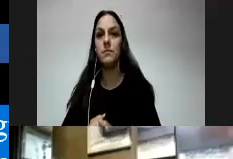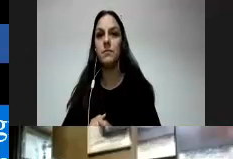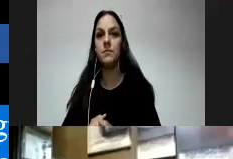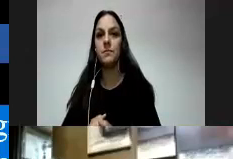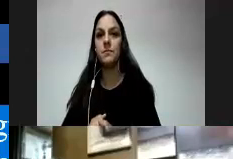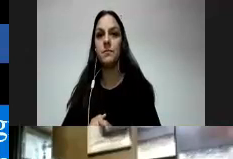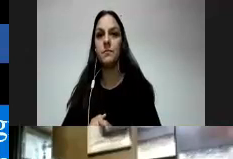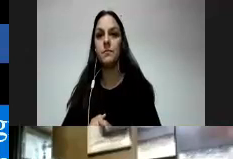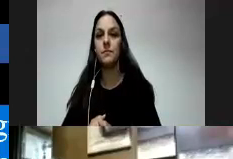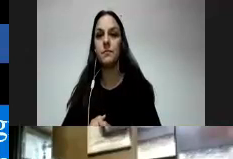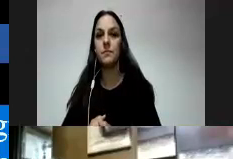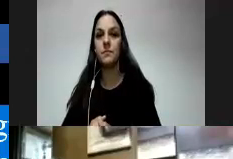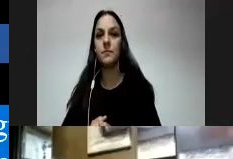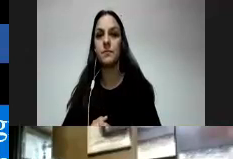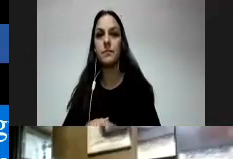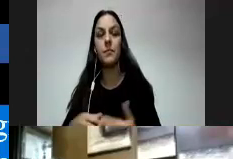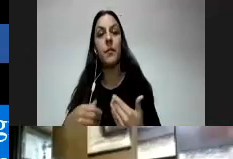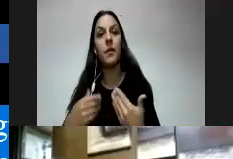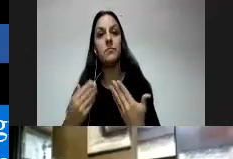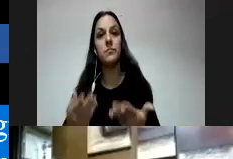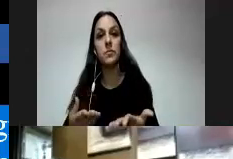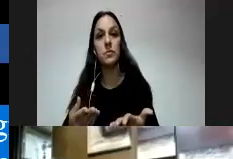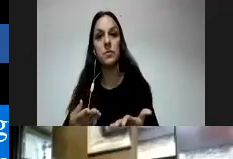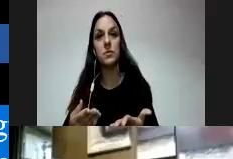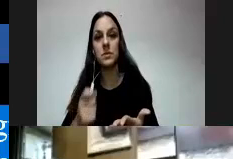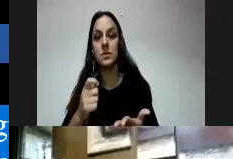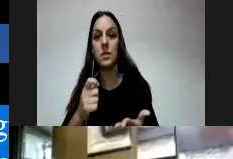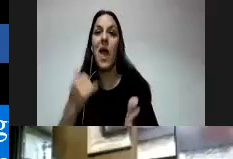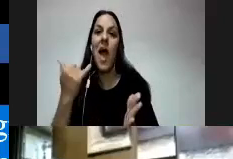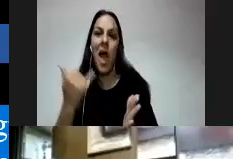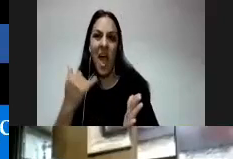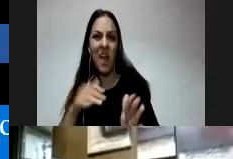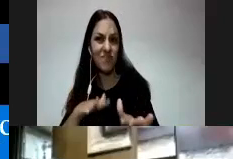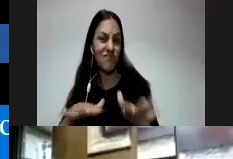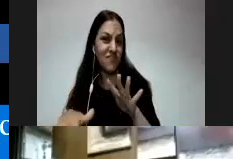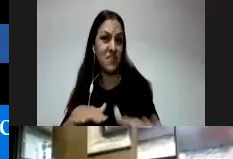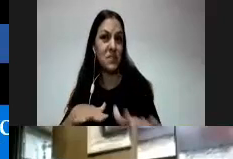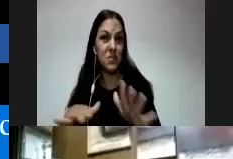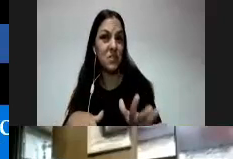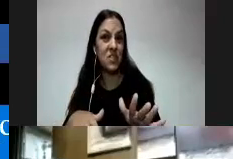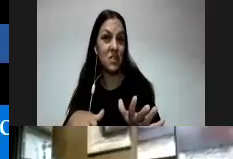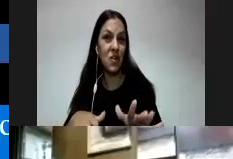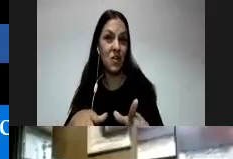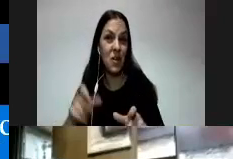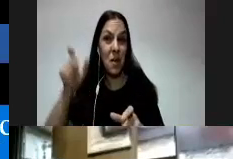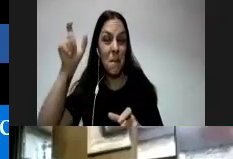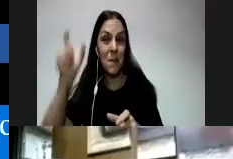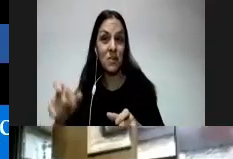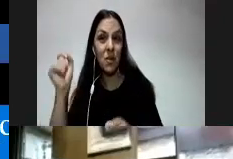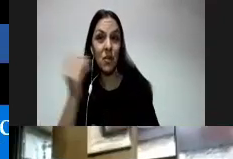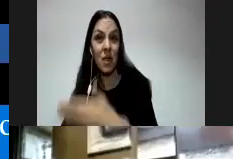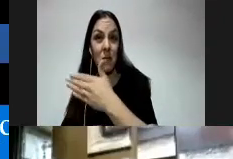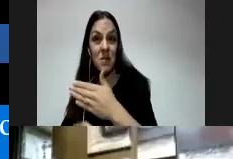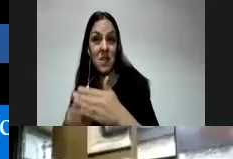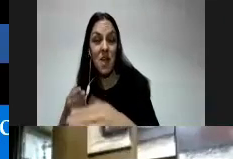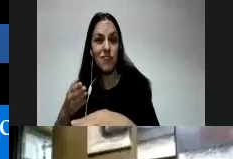Que en tal sentido se han registrado situaciones en las cuales no se permitió a la persona con discapacidad acceder